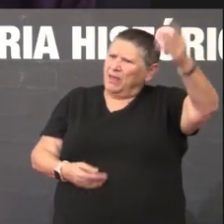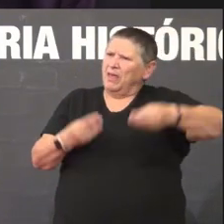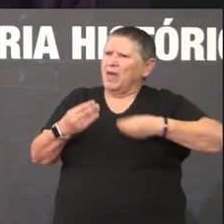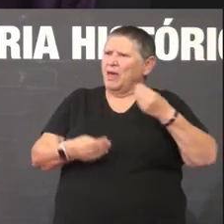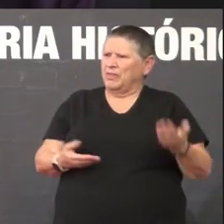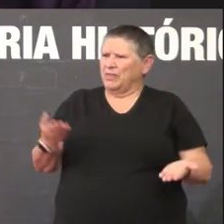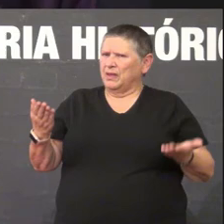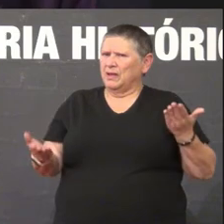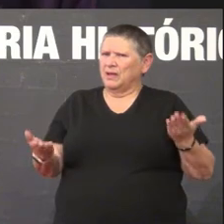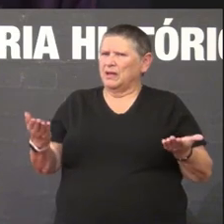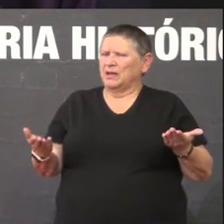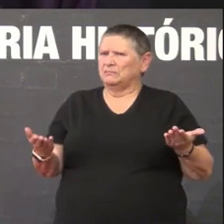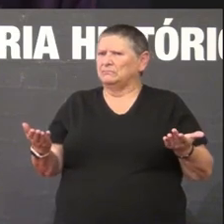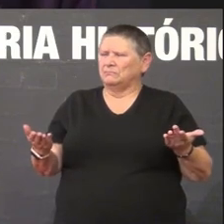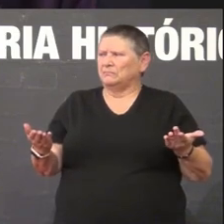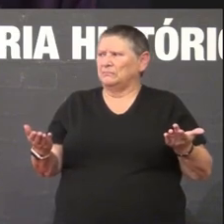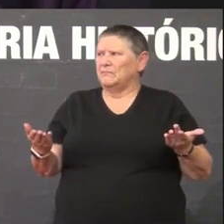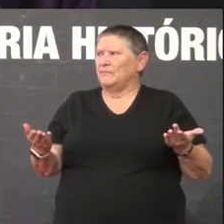decir,